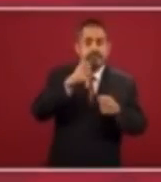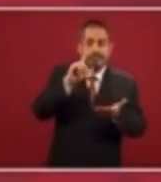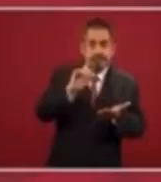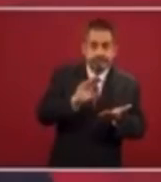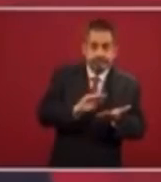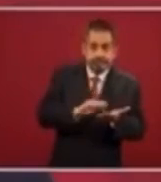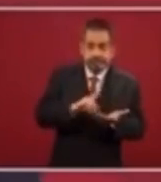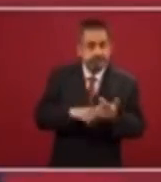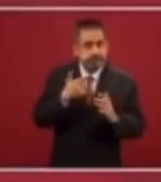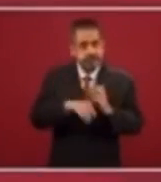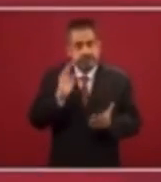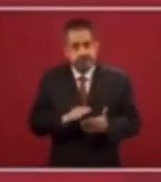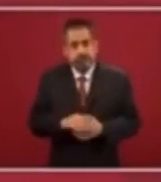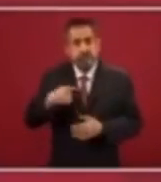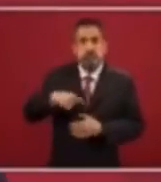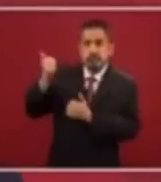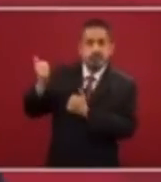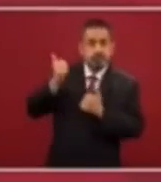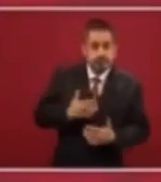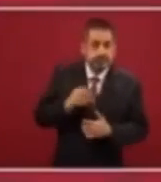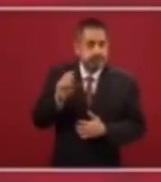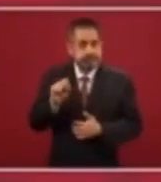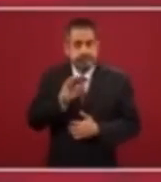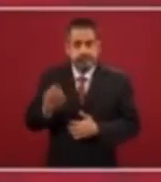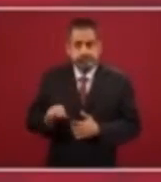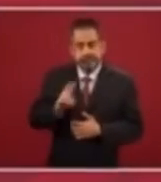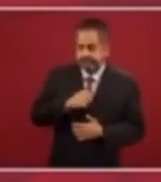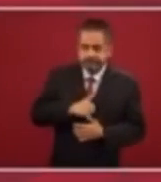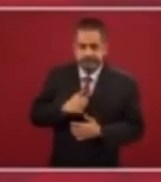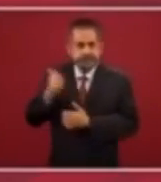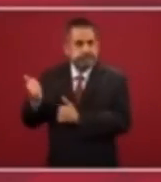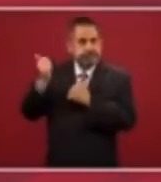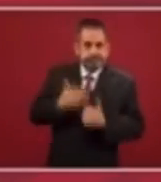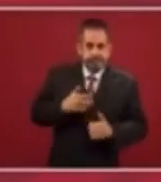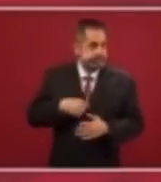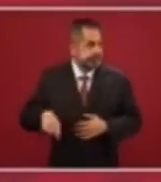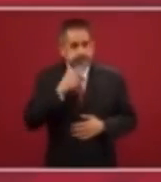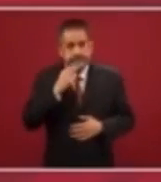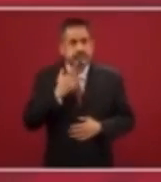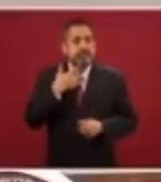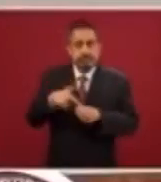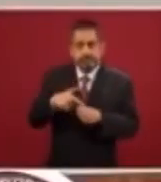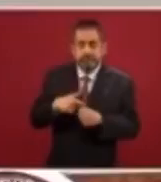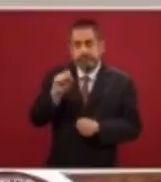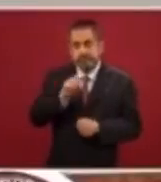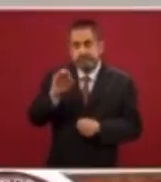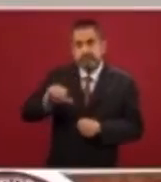de la gasolina. Nosotros estamos importando el 60% de la gasolina, desgraciadamente, que consumimos en el país.